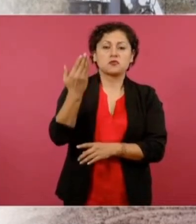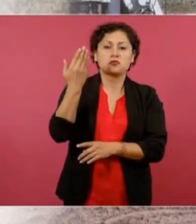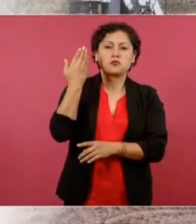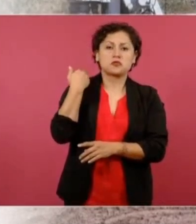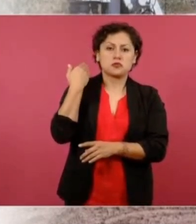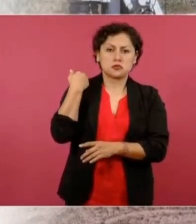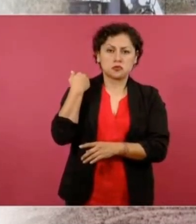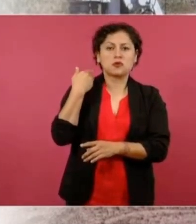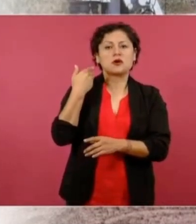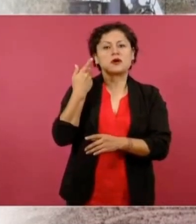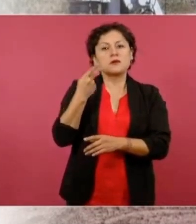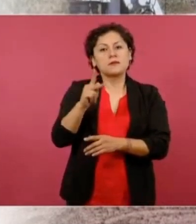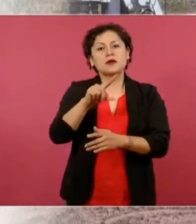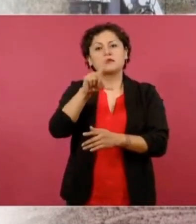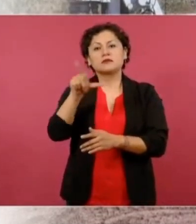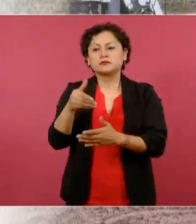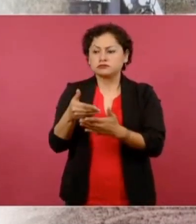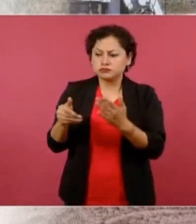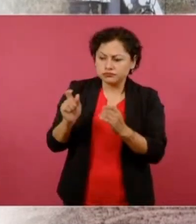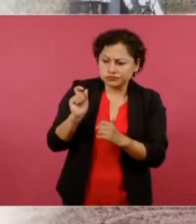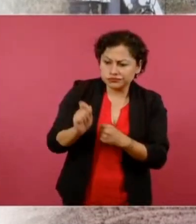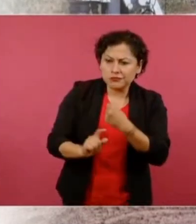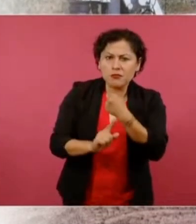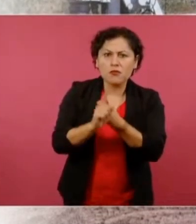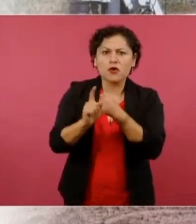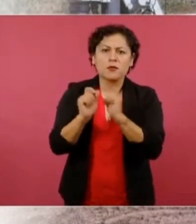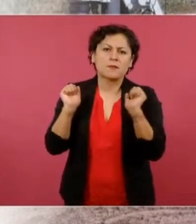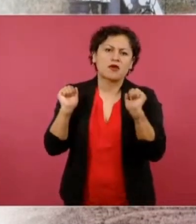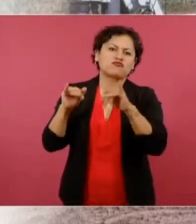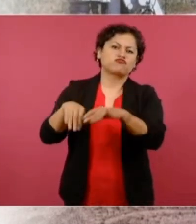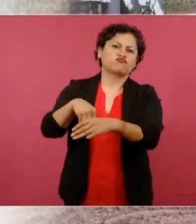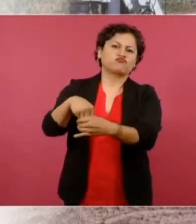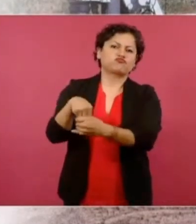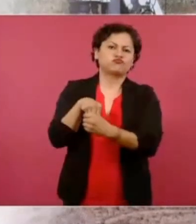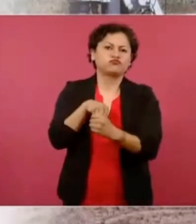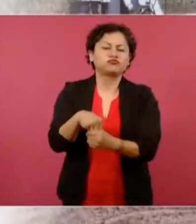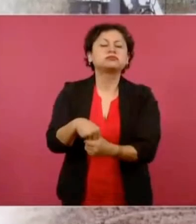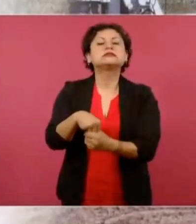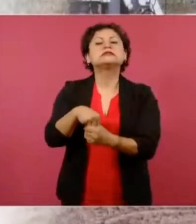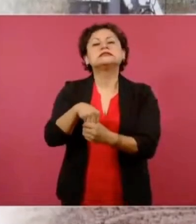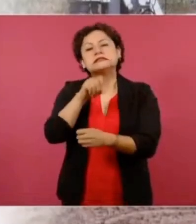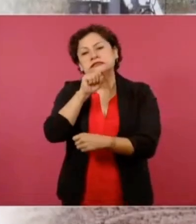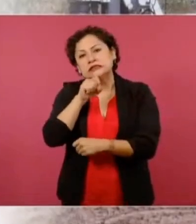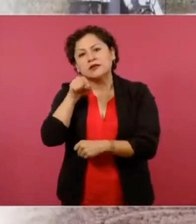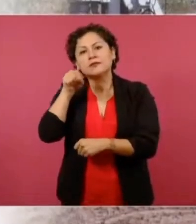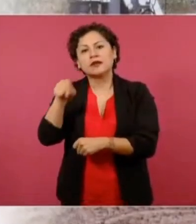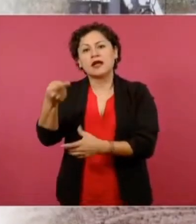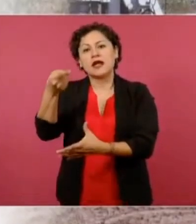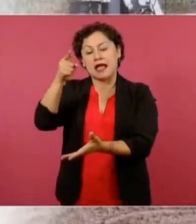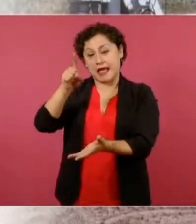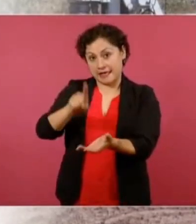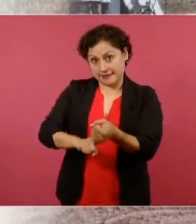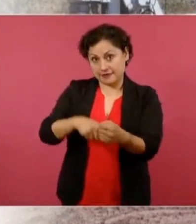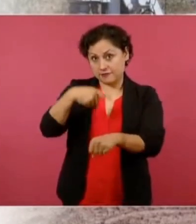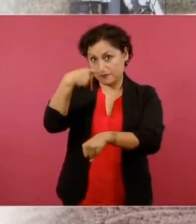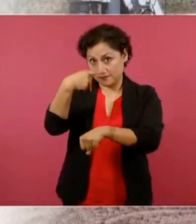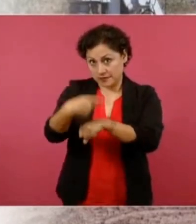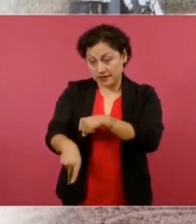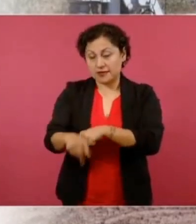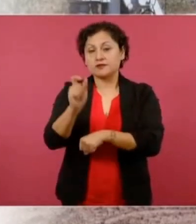recientes problemas tanto de saturación como de riesgos en términos